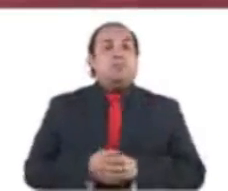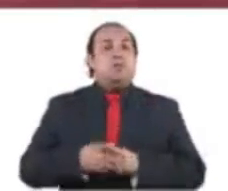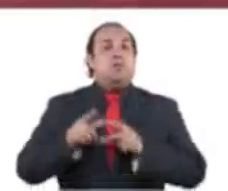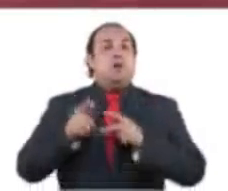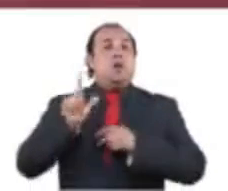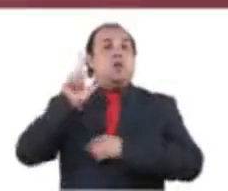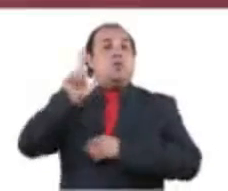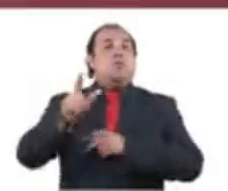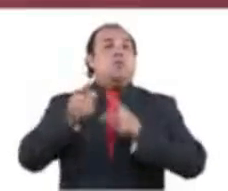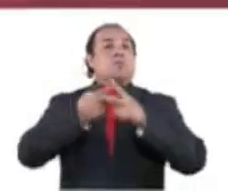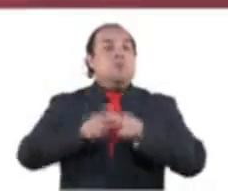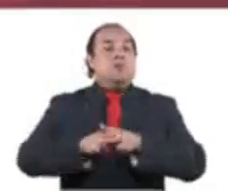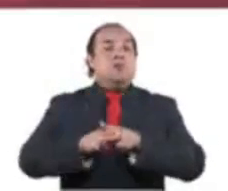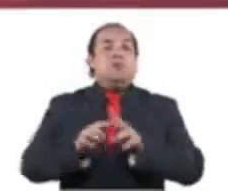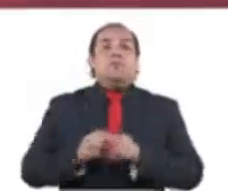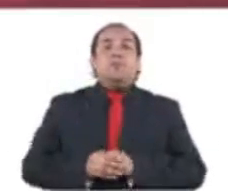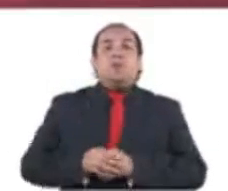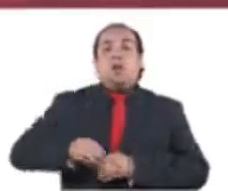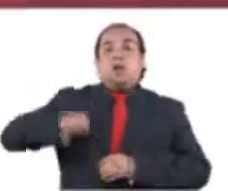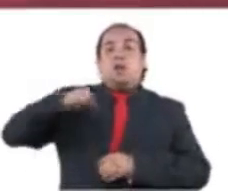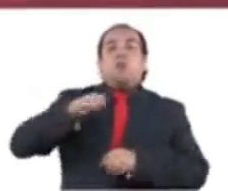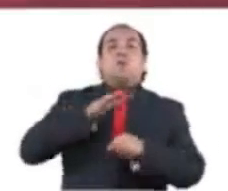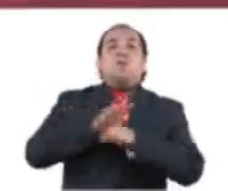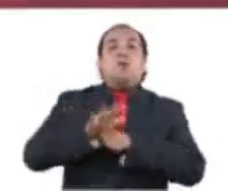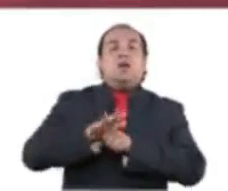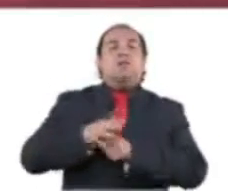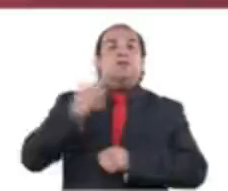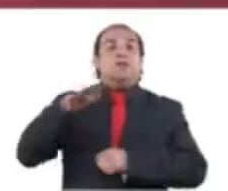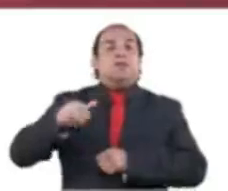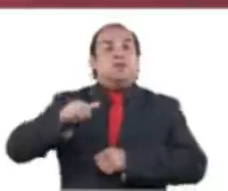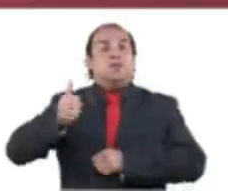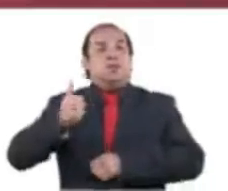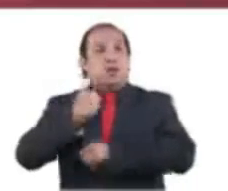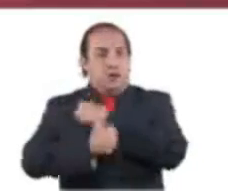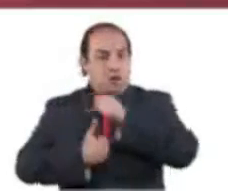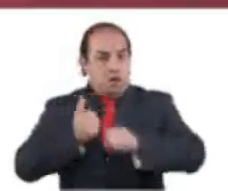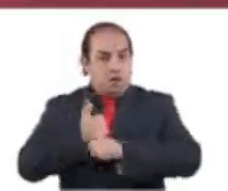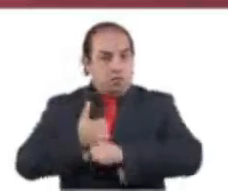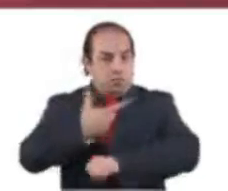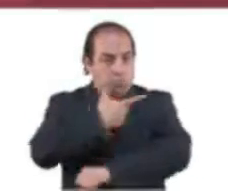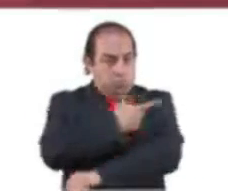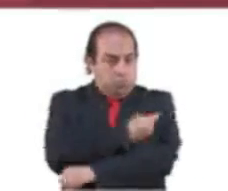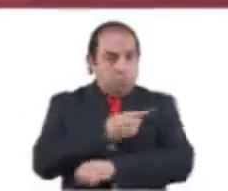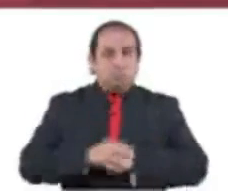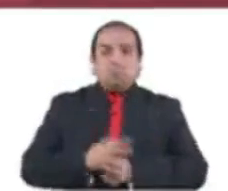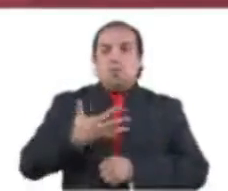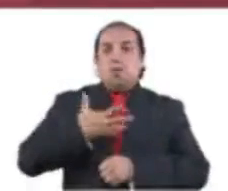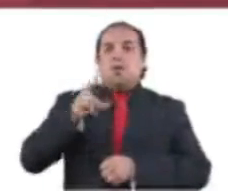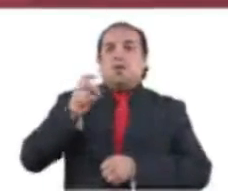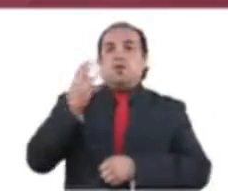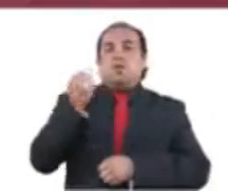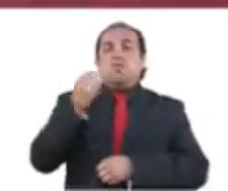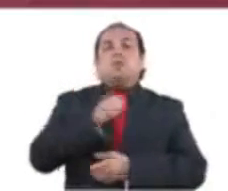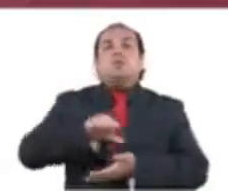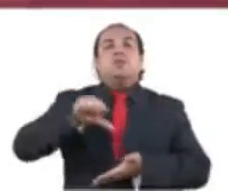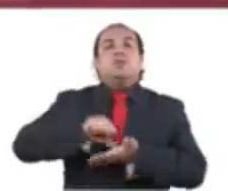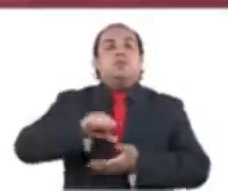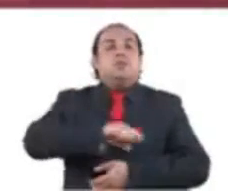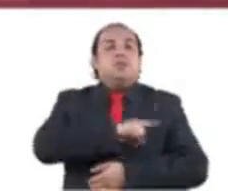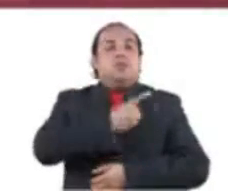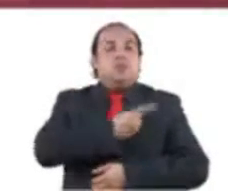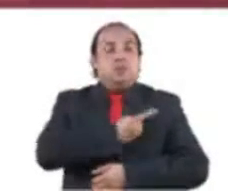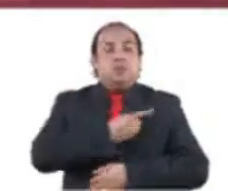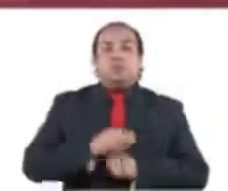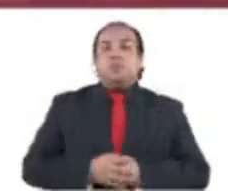lunes ya con el bloque de edad de 10 y 11 años de edad. Van a ser en los 39 centros de salud de vacunación. Y